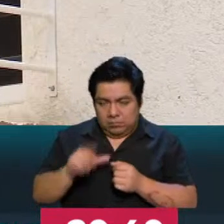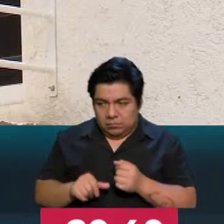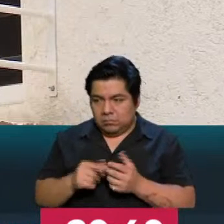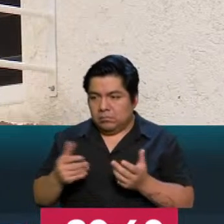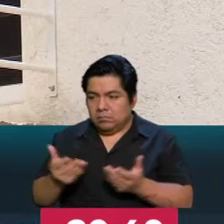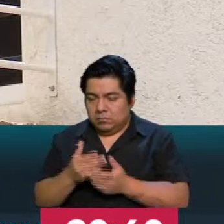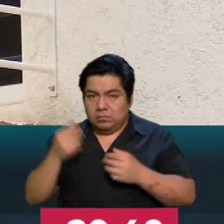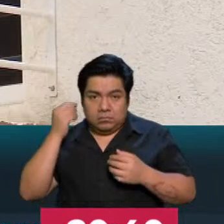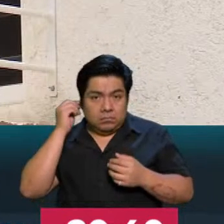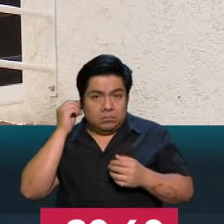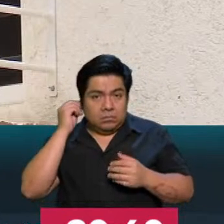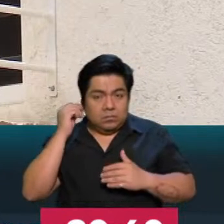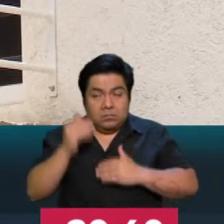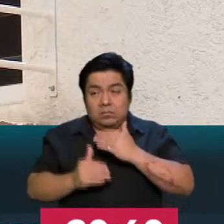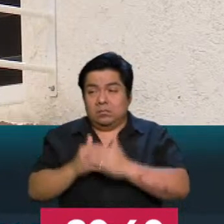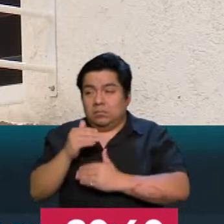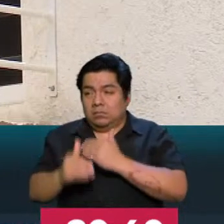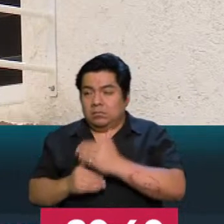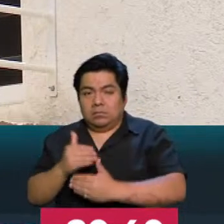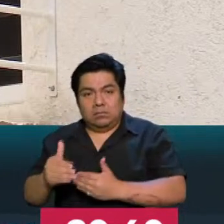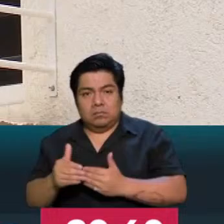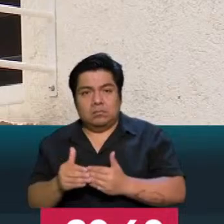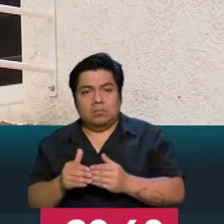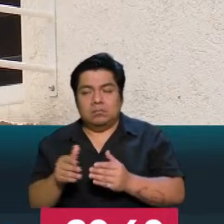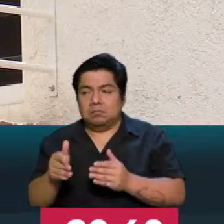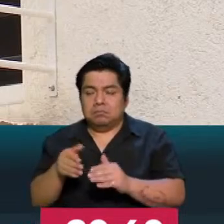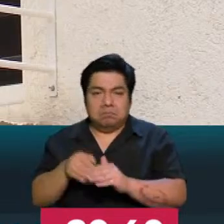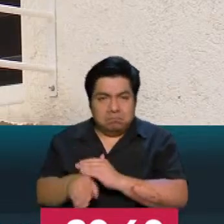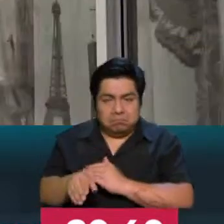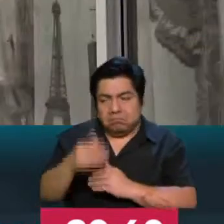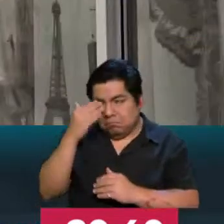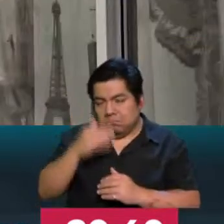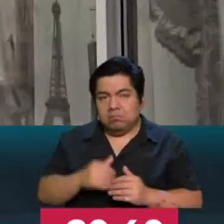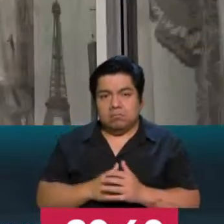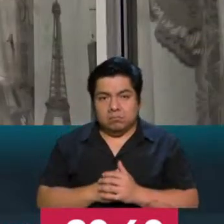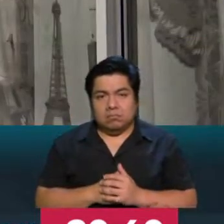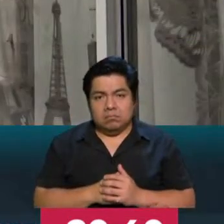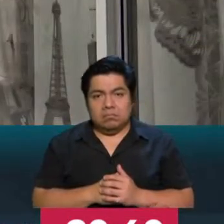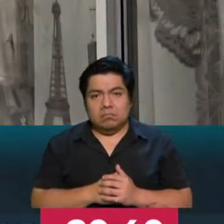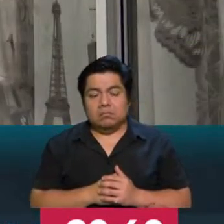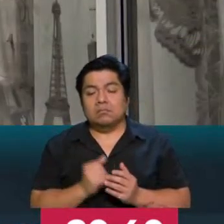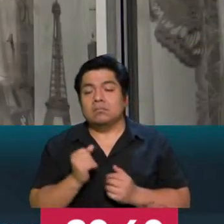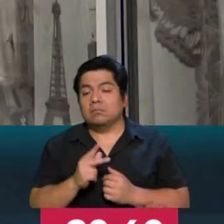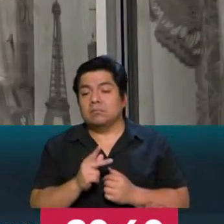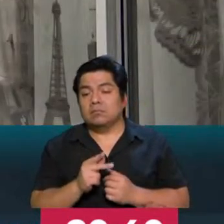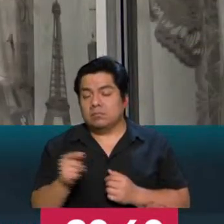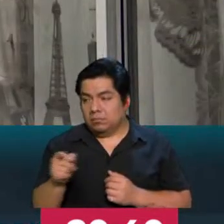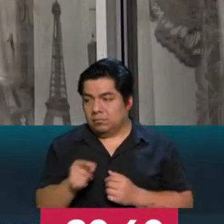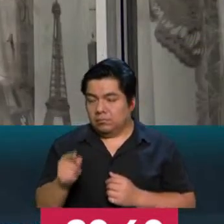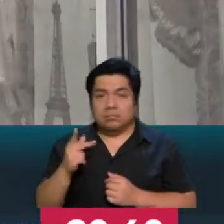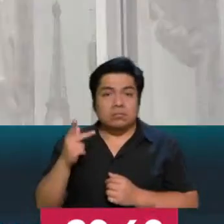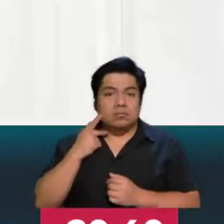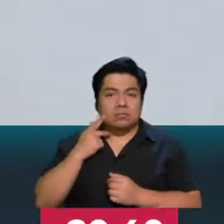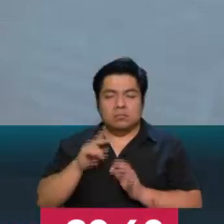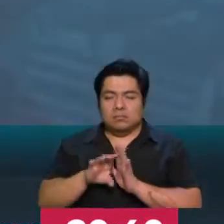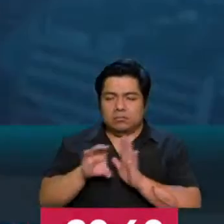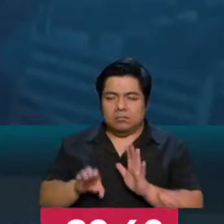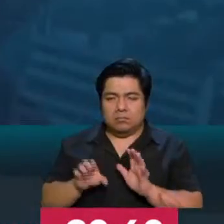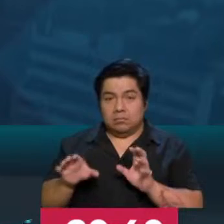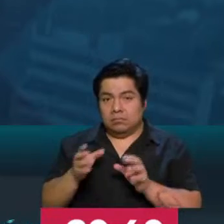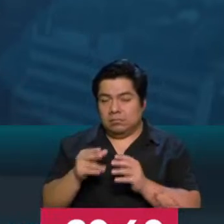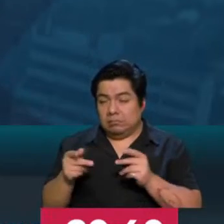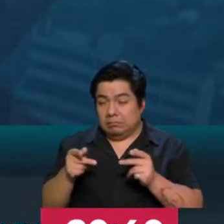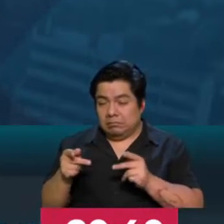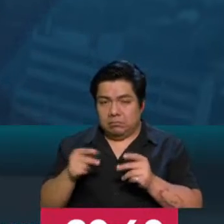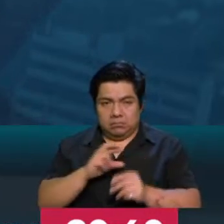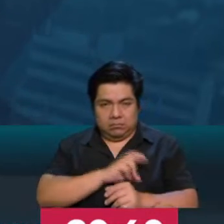un proceso de disminución del monto de las rentas. Claro, y que esta política, por ejemplo, de regular ahora los precios